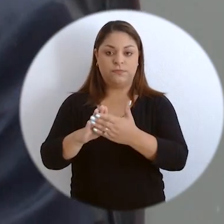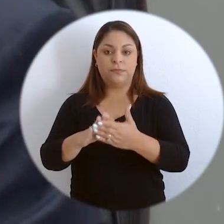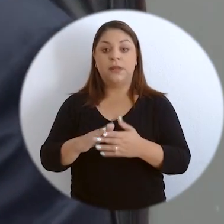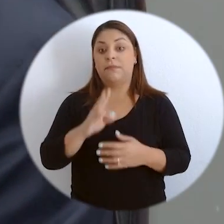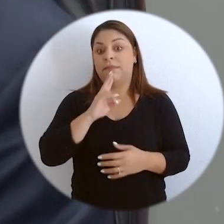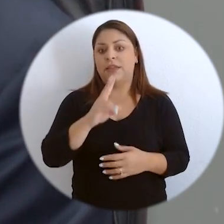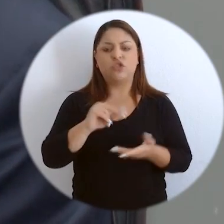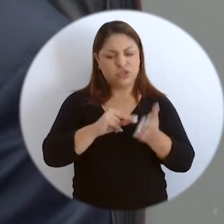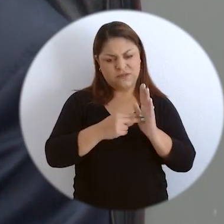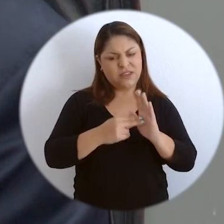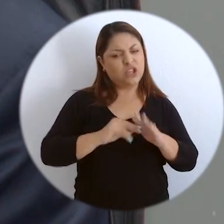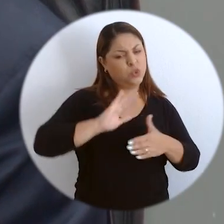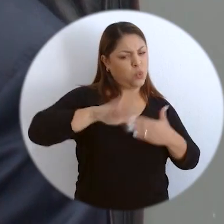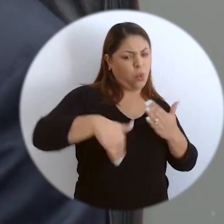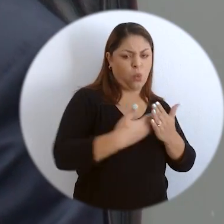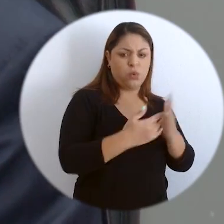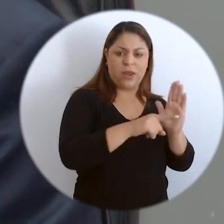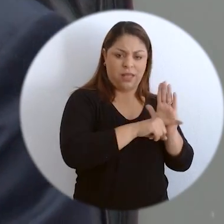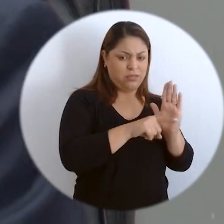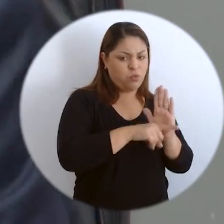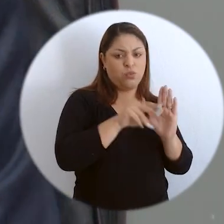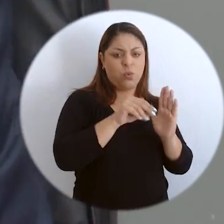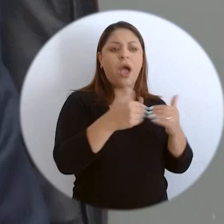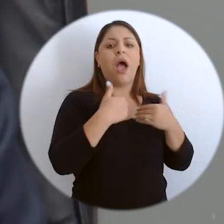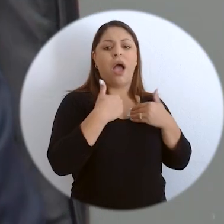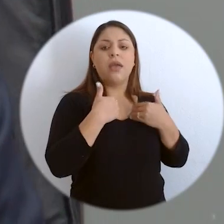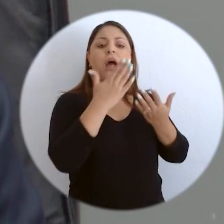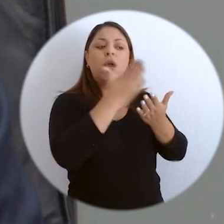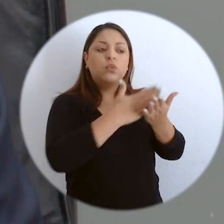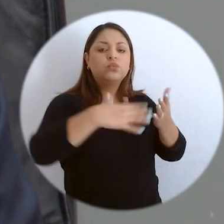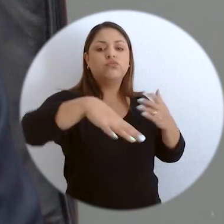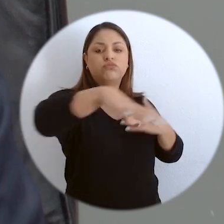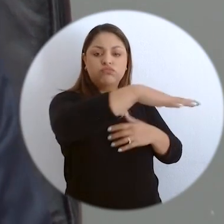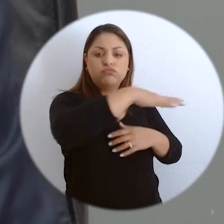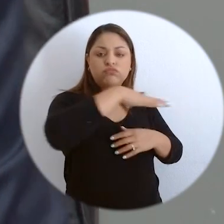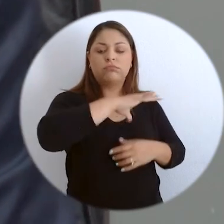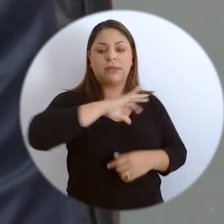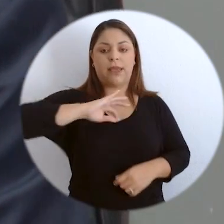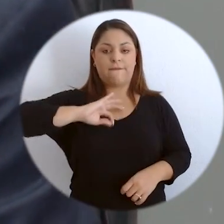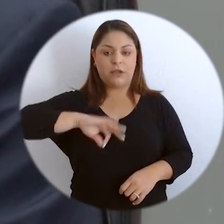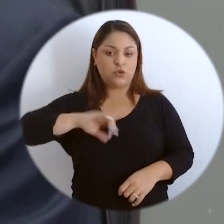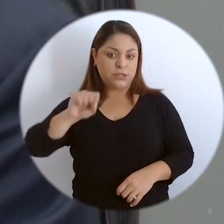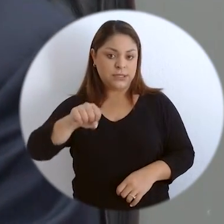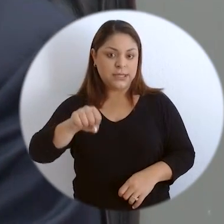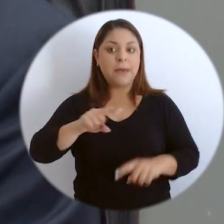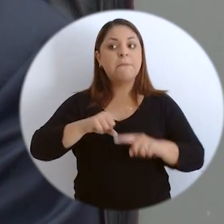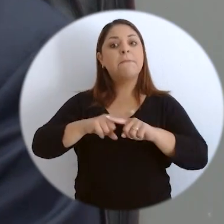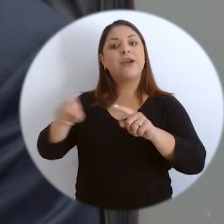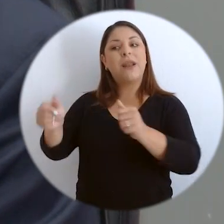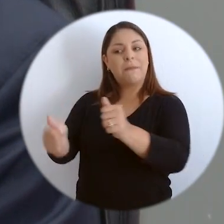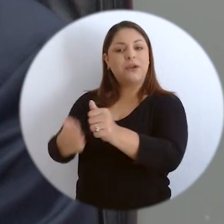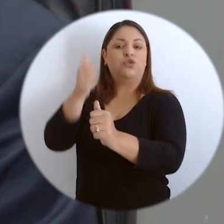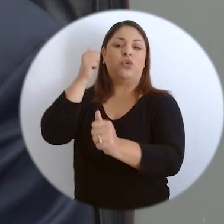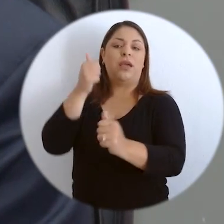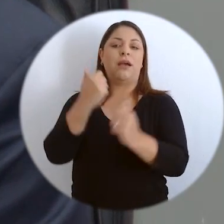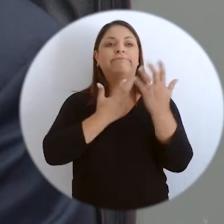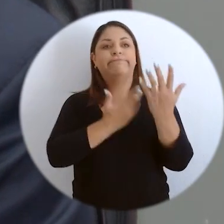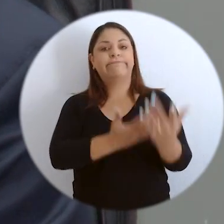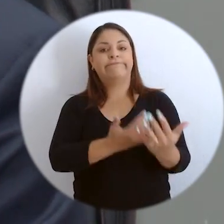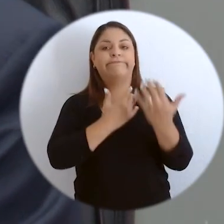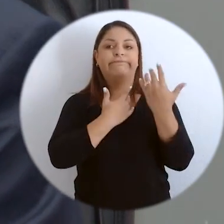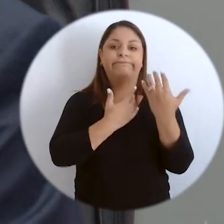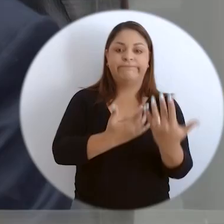propuestas son propuestas que no están mostrando resultados, al menos